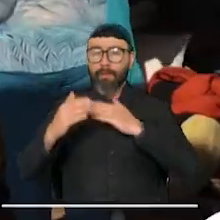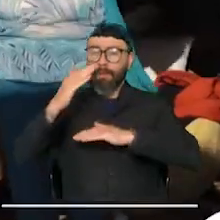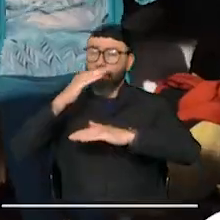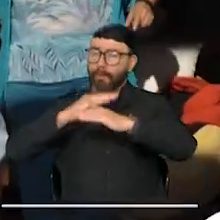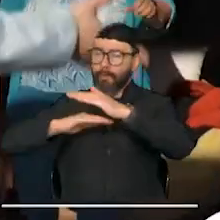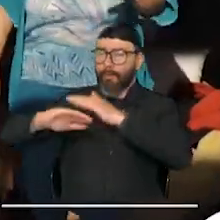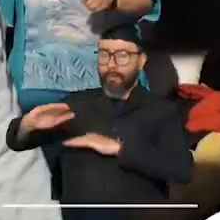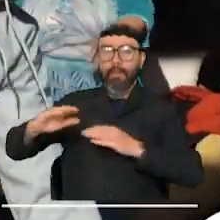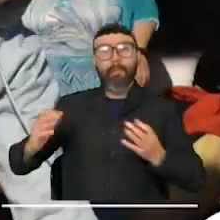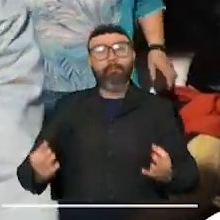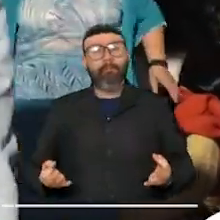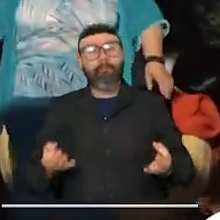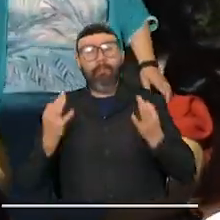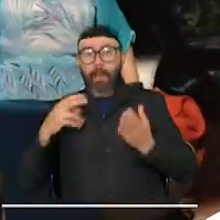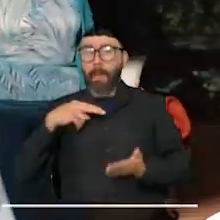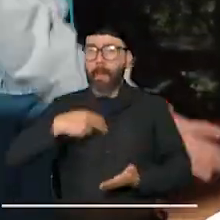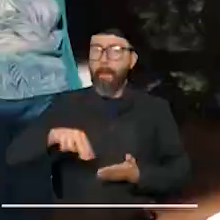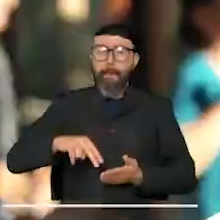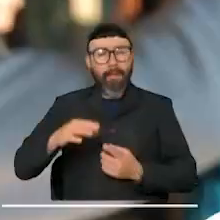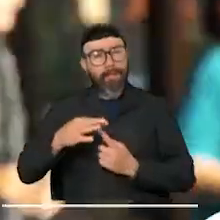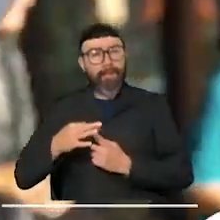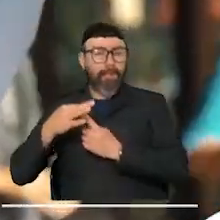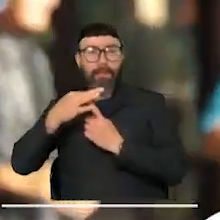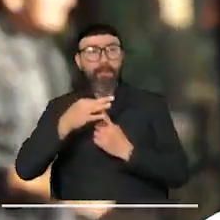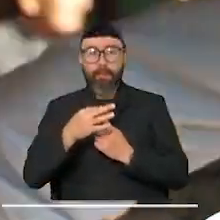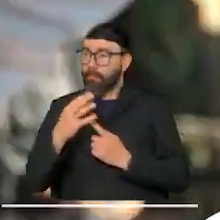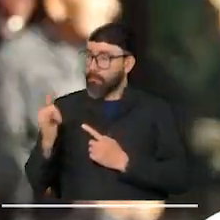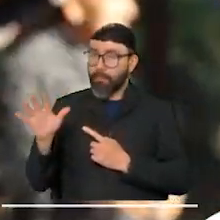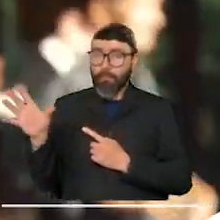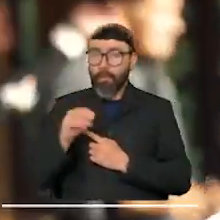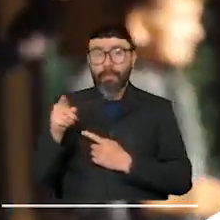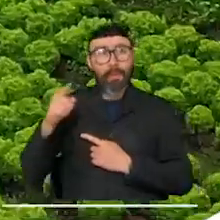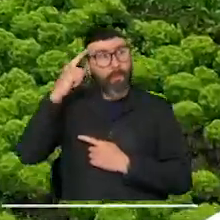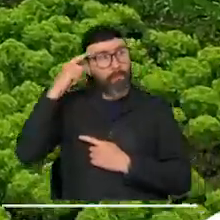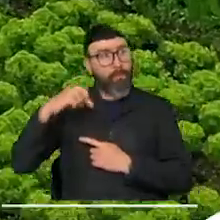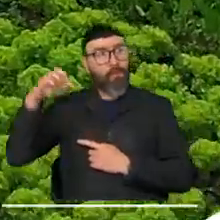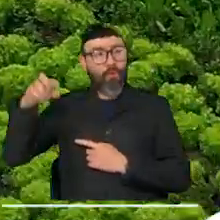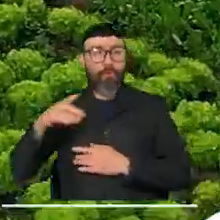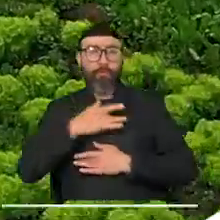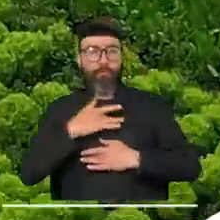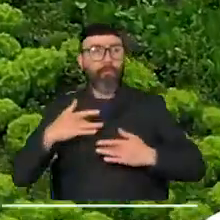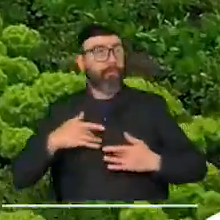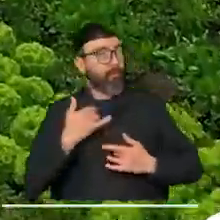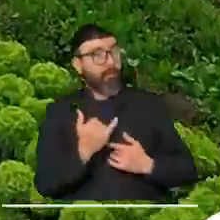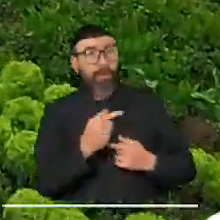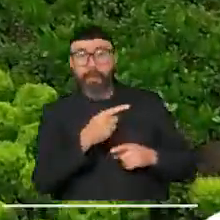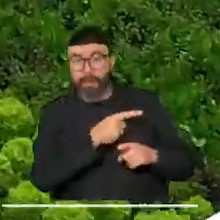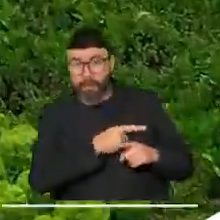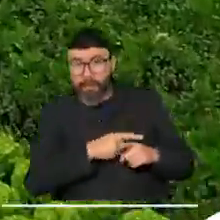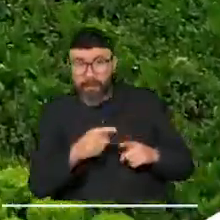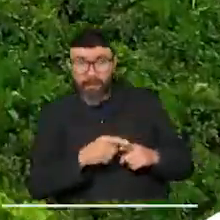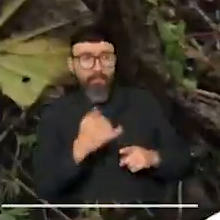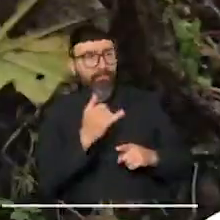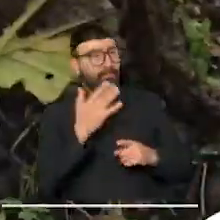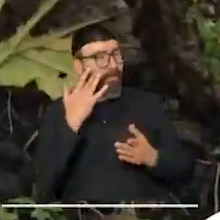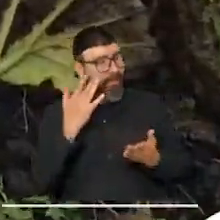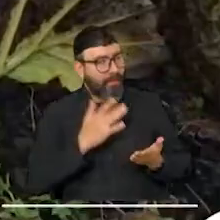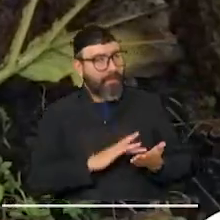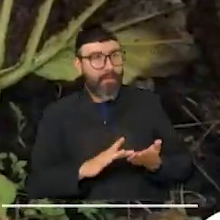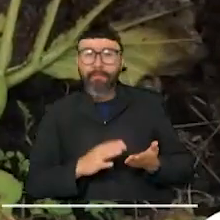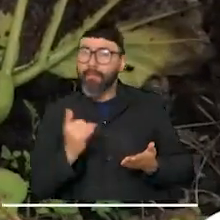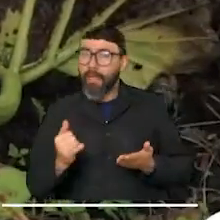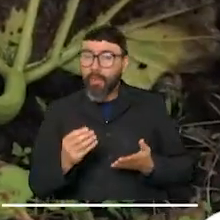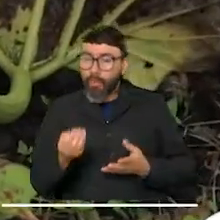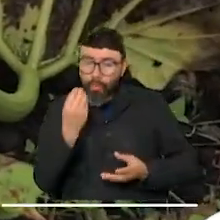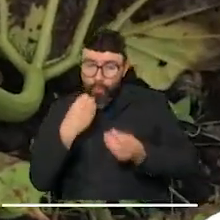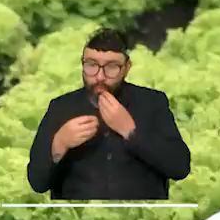funcional todo esto dirigido por profesionales de la salud vive una semana de desintoxicación disfrutando